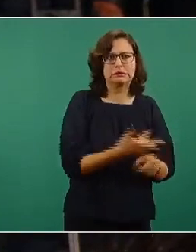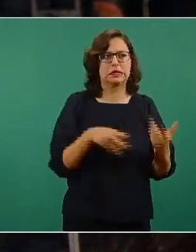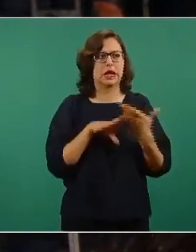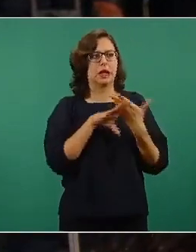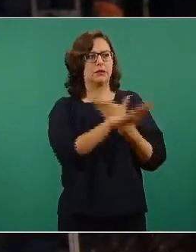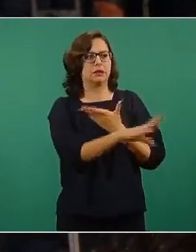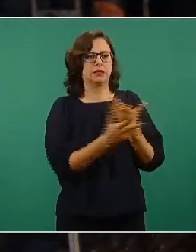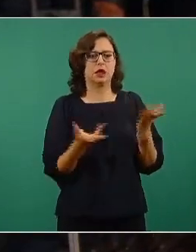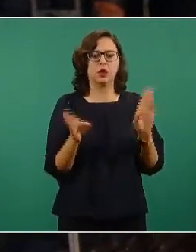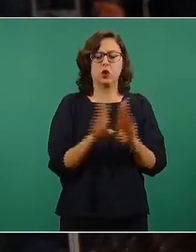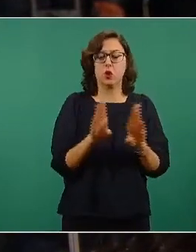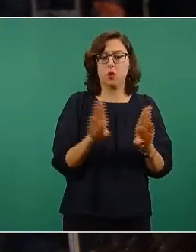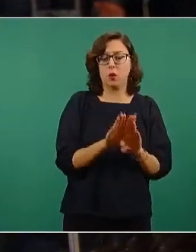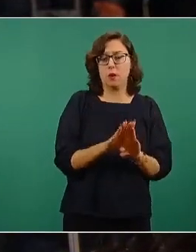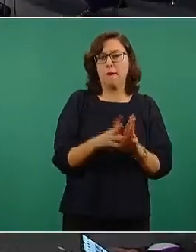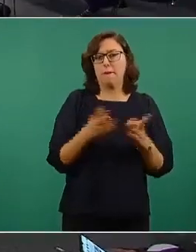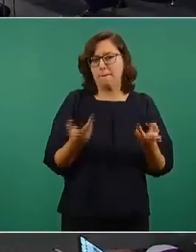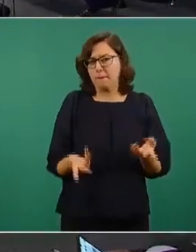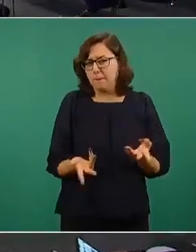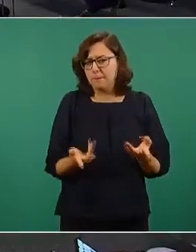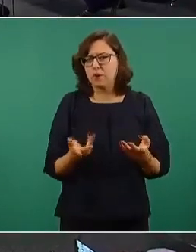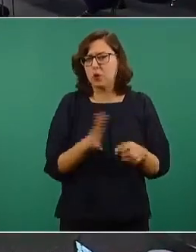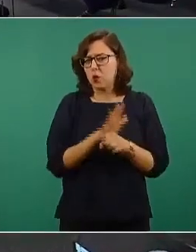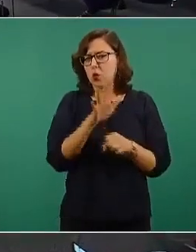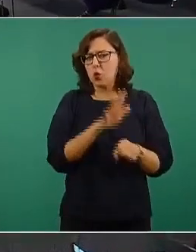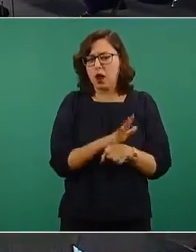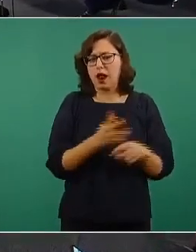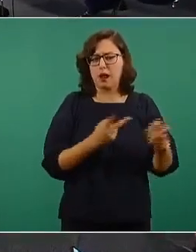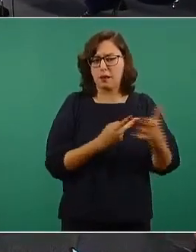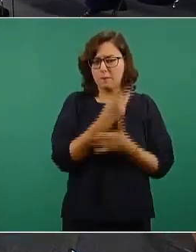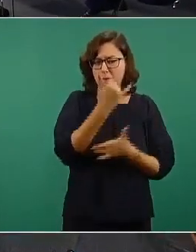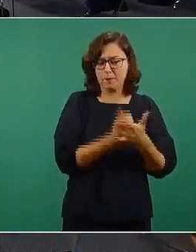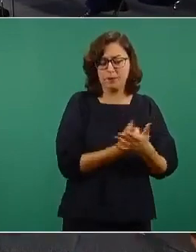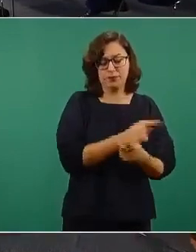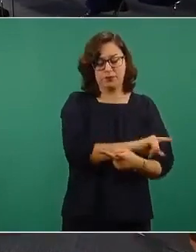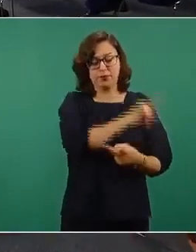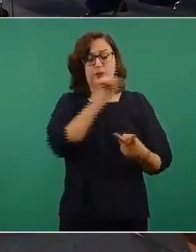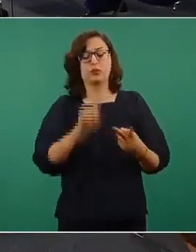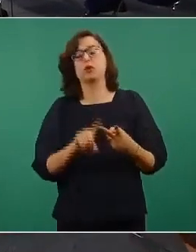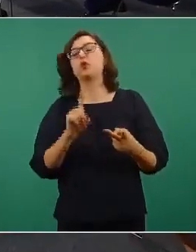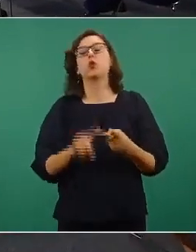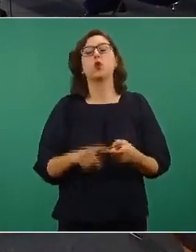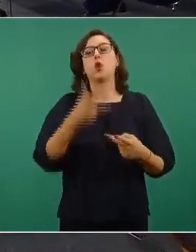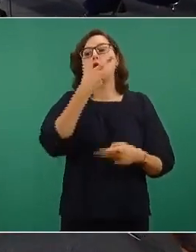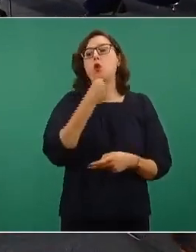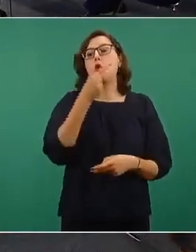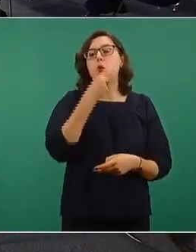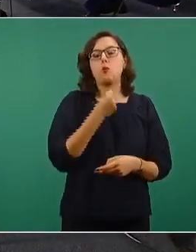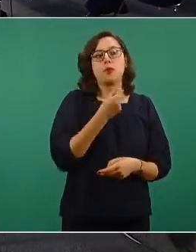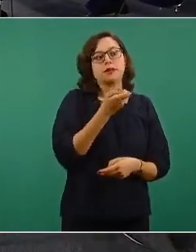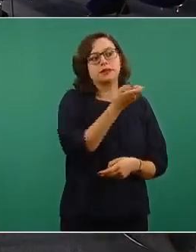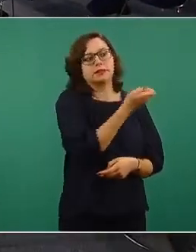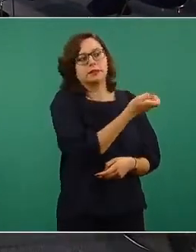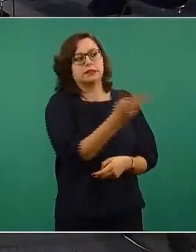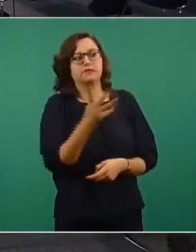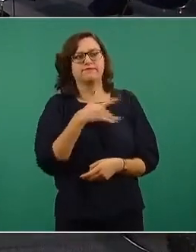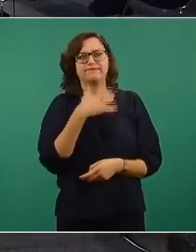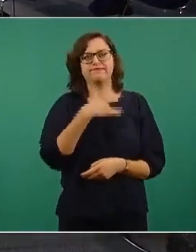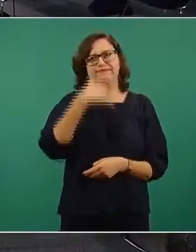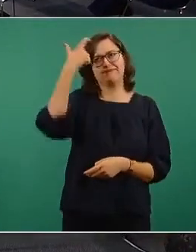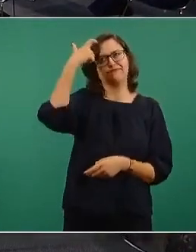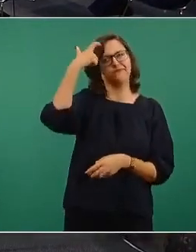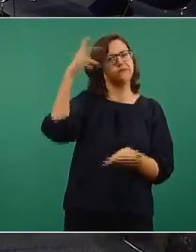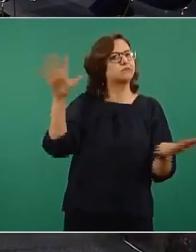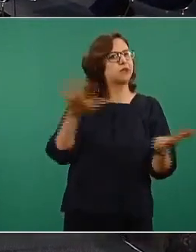nuevas masculinidades y también con el objetivo, en parte, de que la mujer deje de ser vista como un objeto?